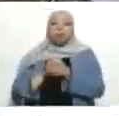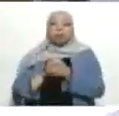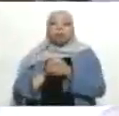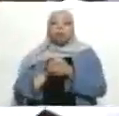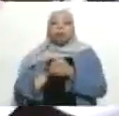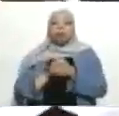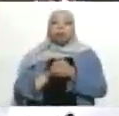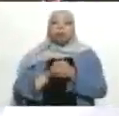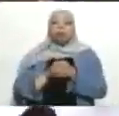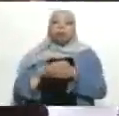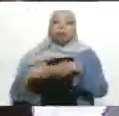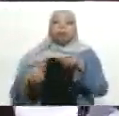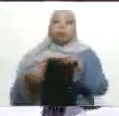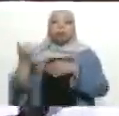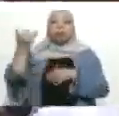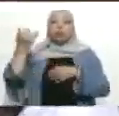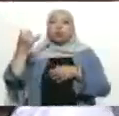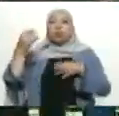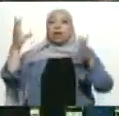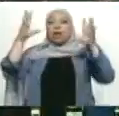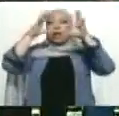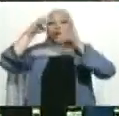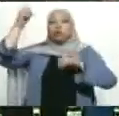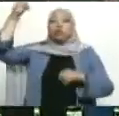bajé la sombrilla, dicen allá atrás.